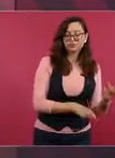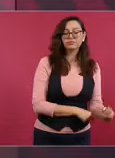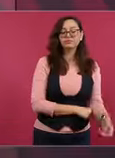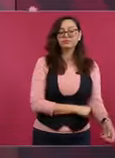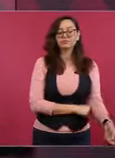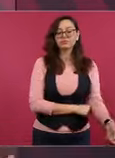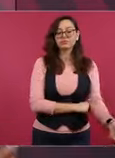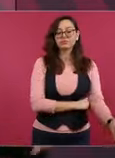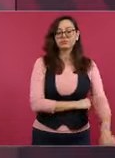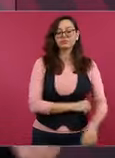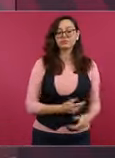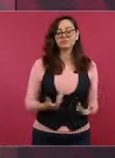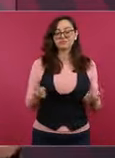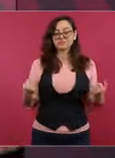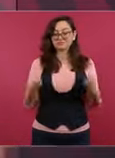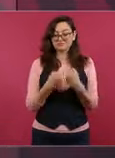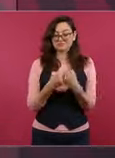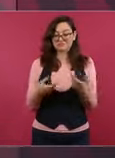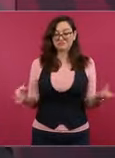Si